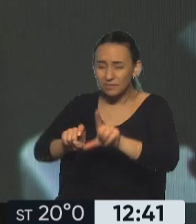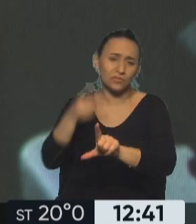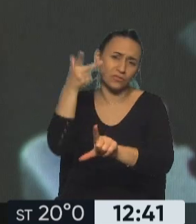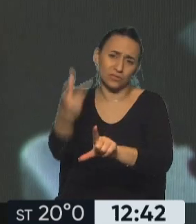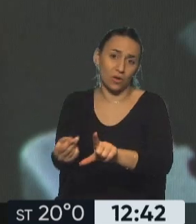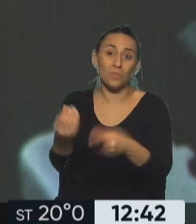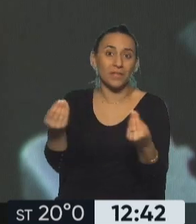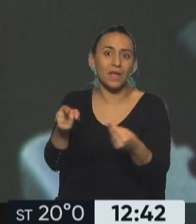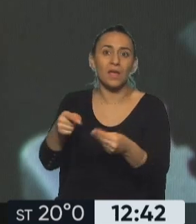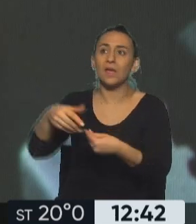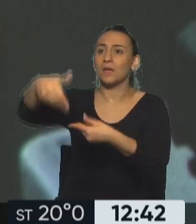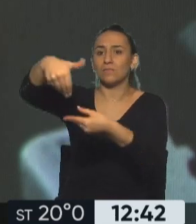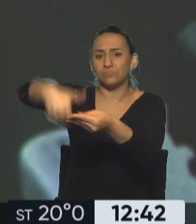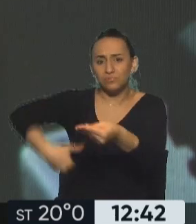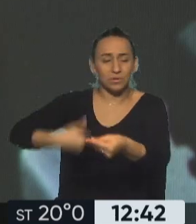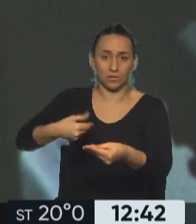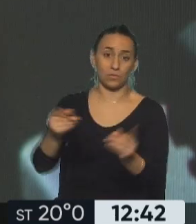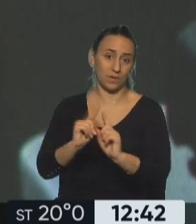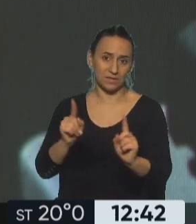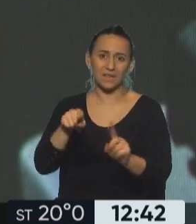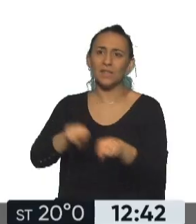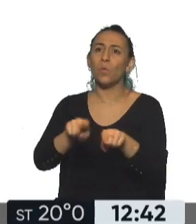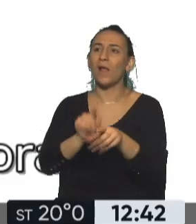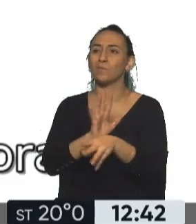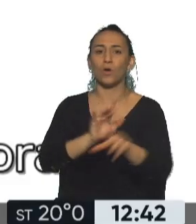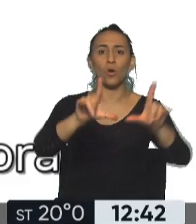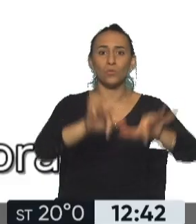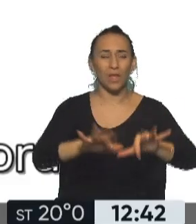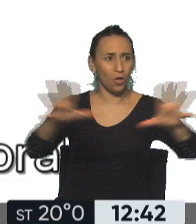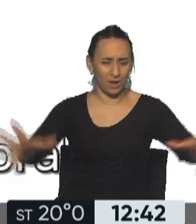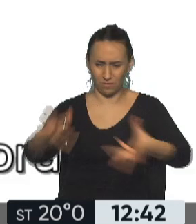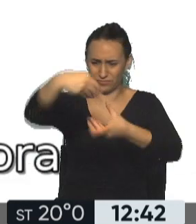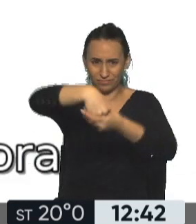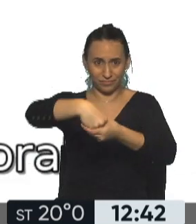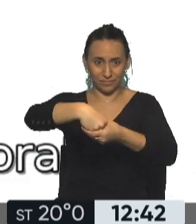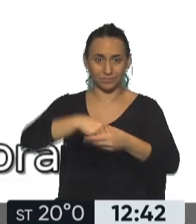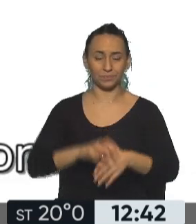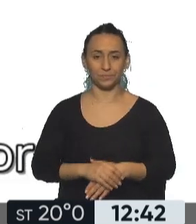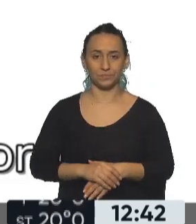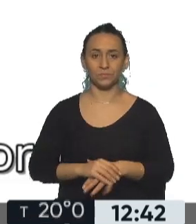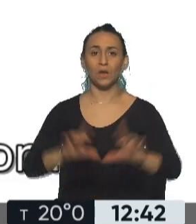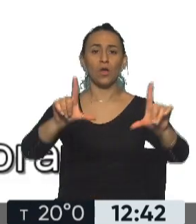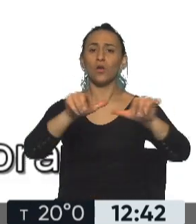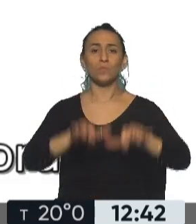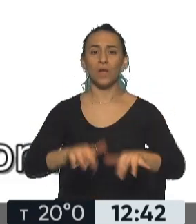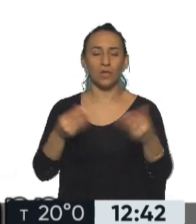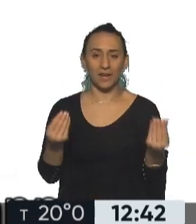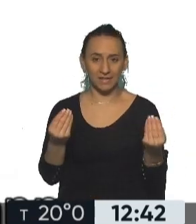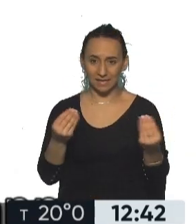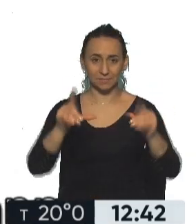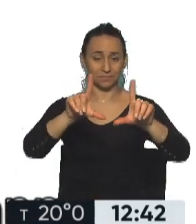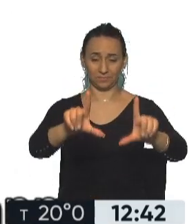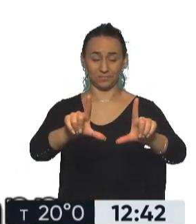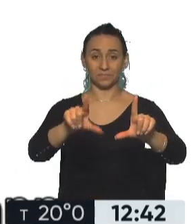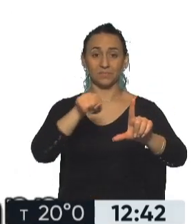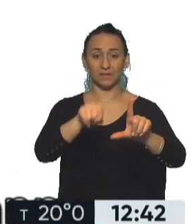una impresora y es una o muchas computadoras. En general, entendemos por computadora un dispositivo electrónico que